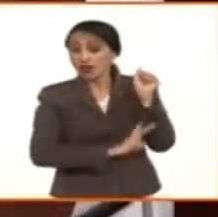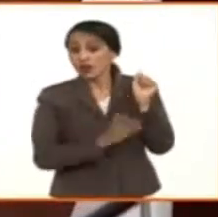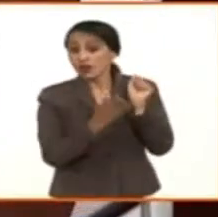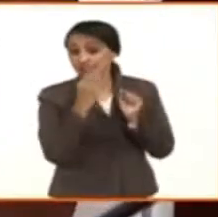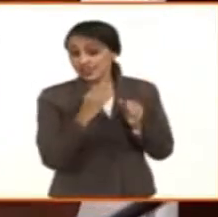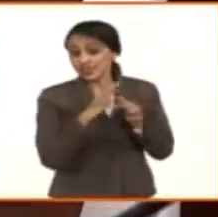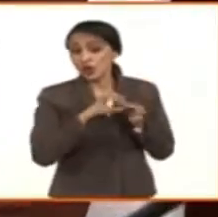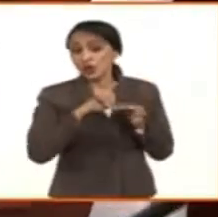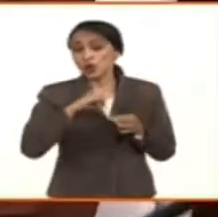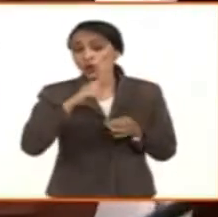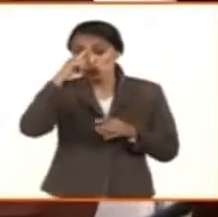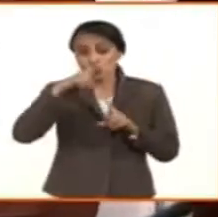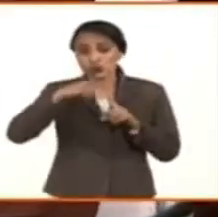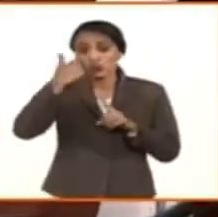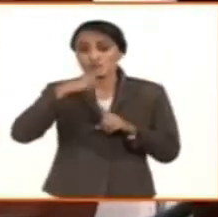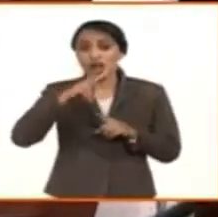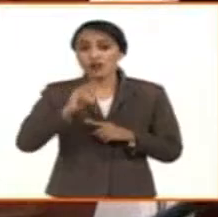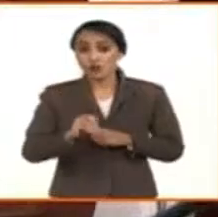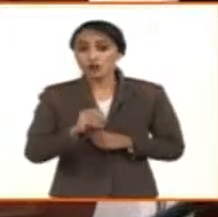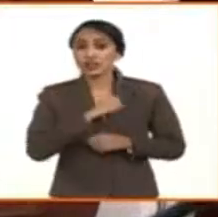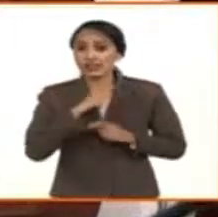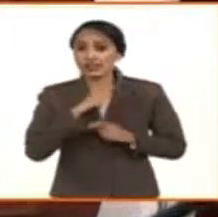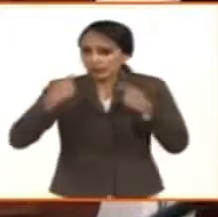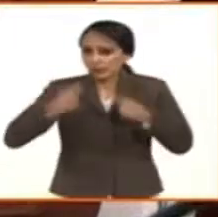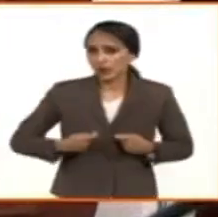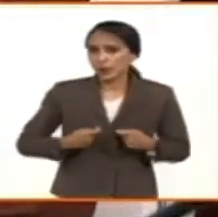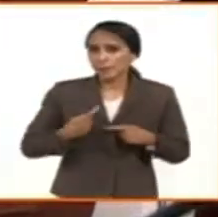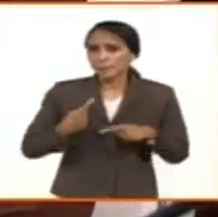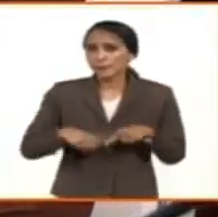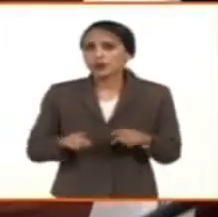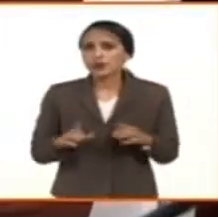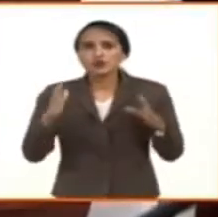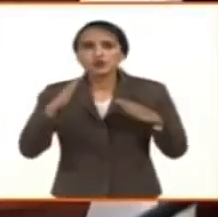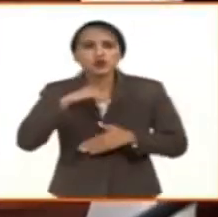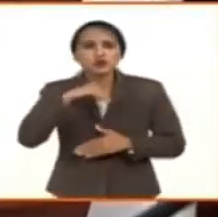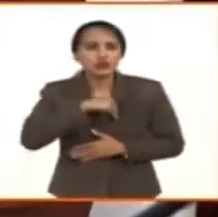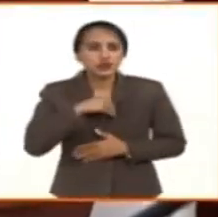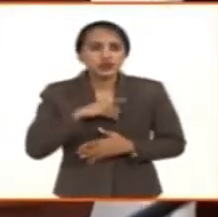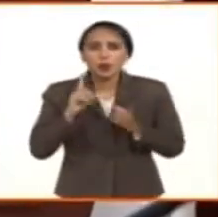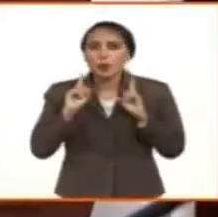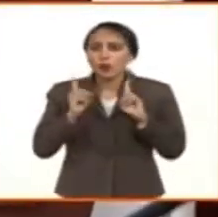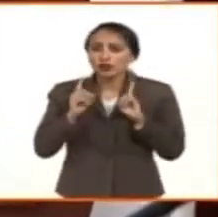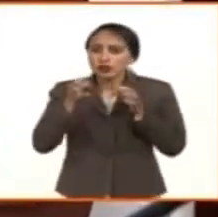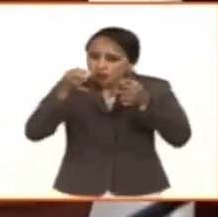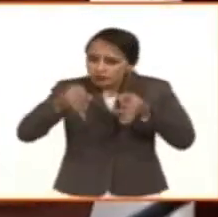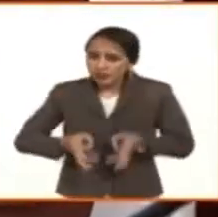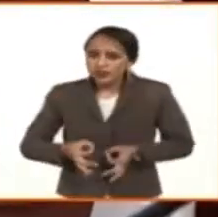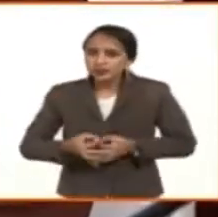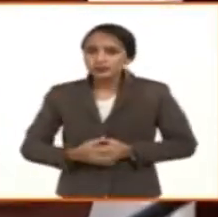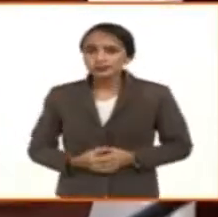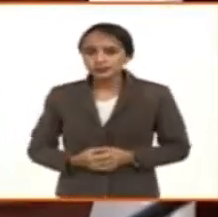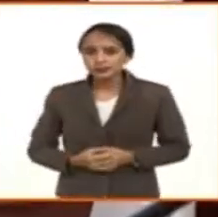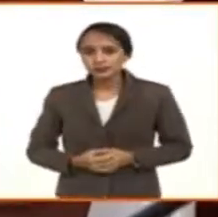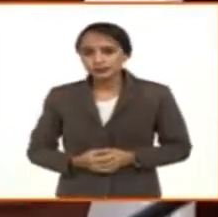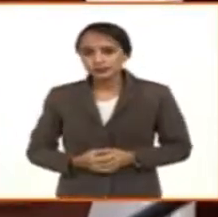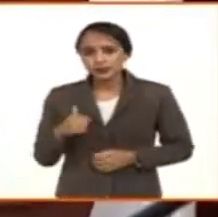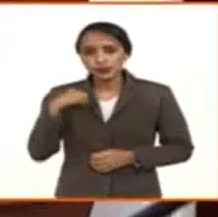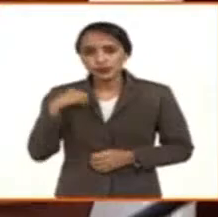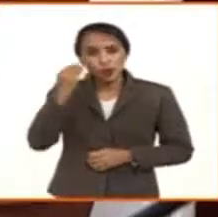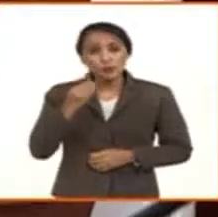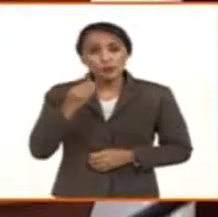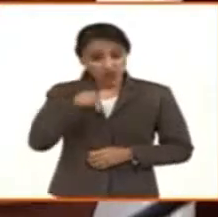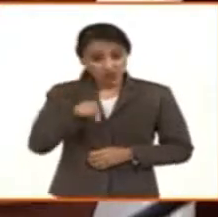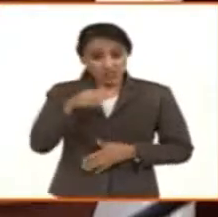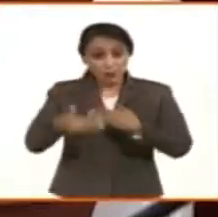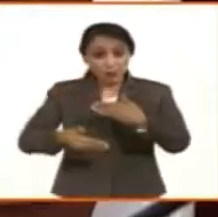imponerlo en cierta manera pero sin ninguna esencia sin ningún sentido político real creo que en ese proceso muchas veces